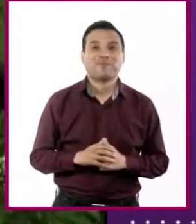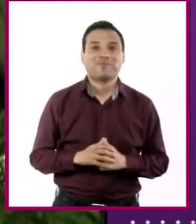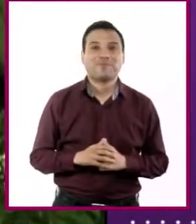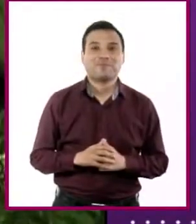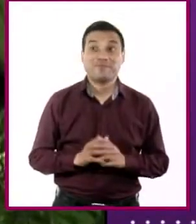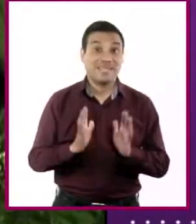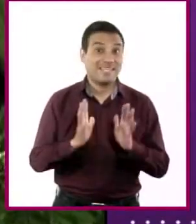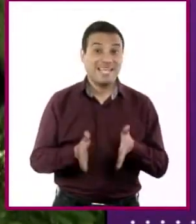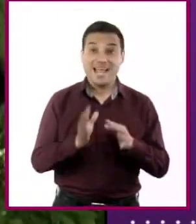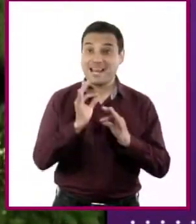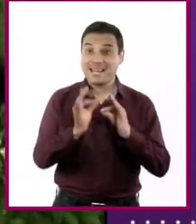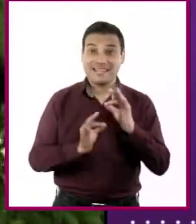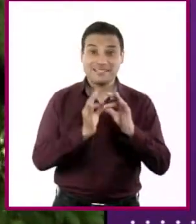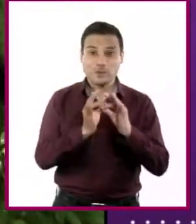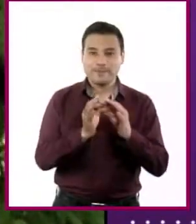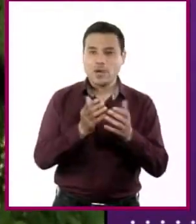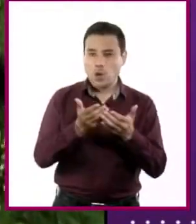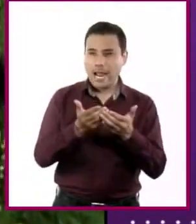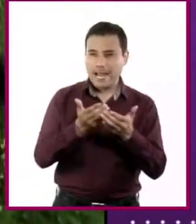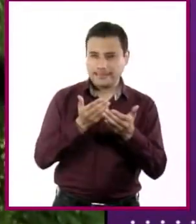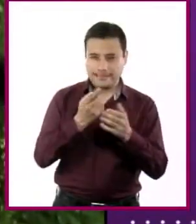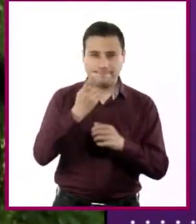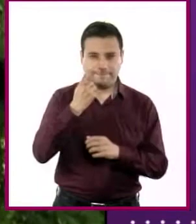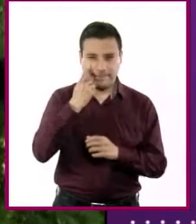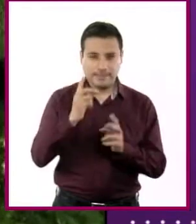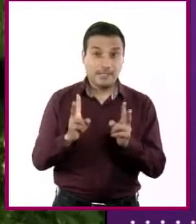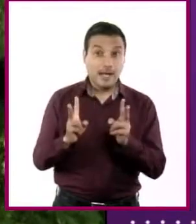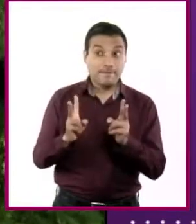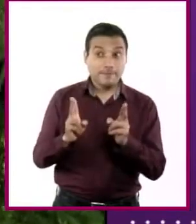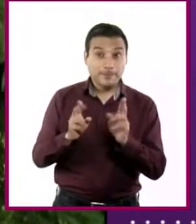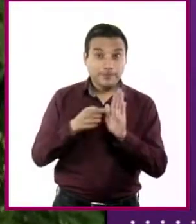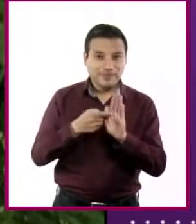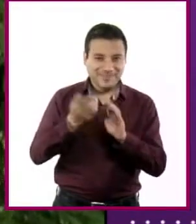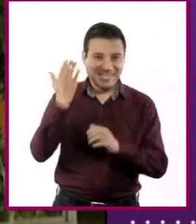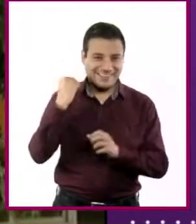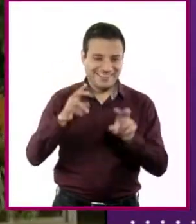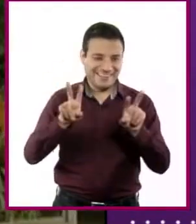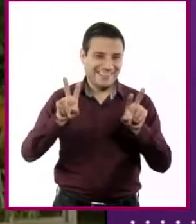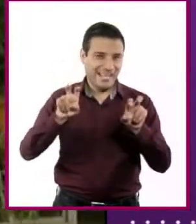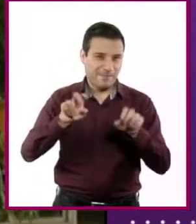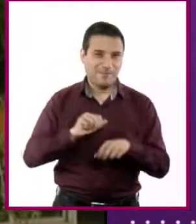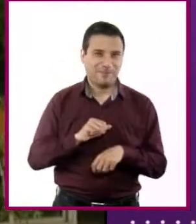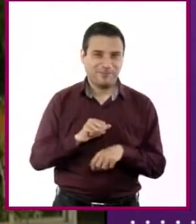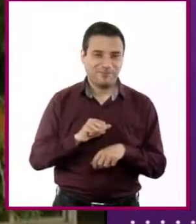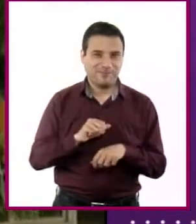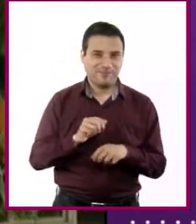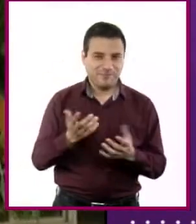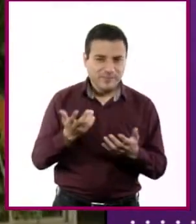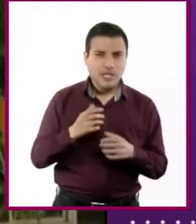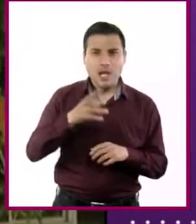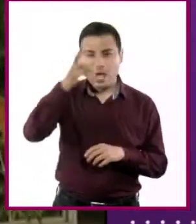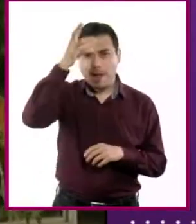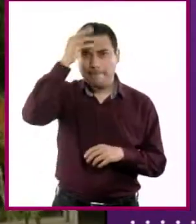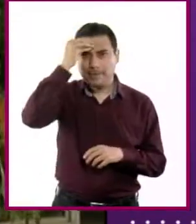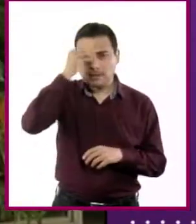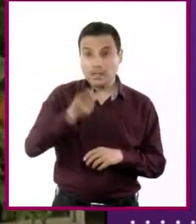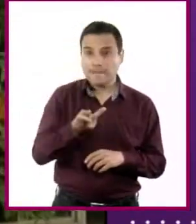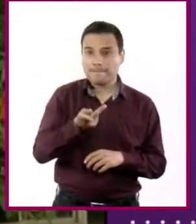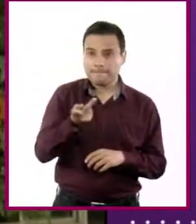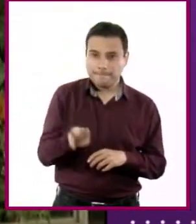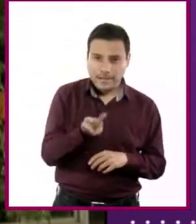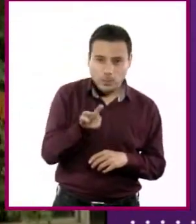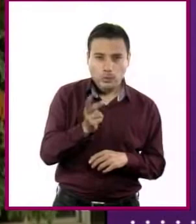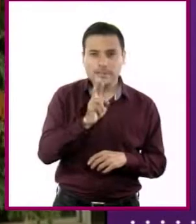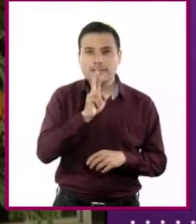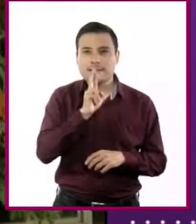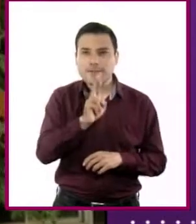Listo, Sandy. Pero antes veamos un pequeño fragmento de lo sucedido en el episodio anterior, en el que aprendimos a hacer preguntas y